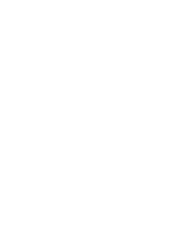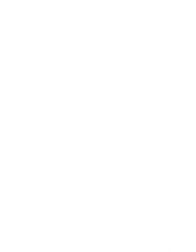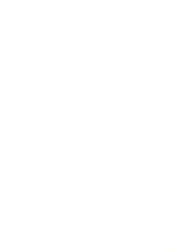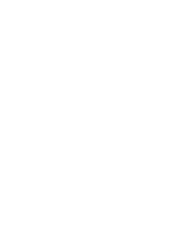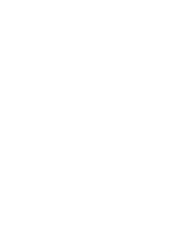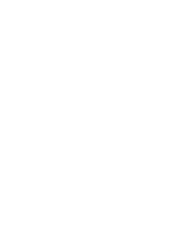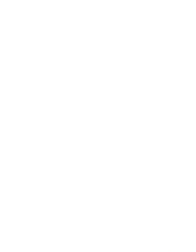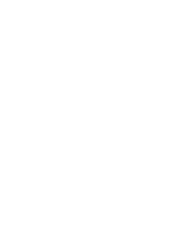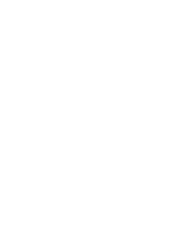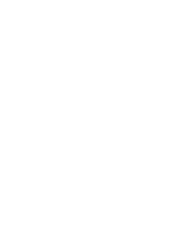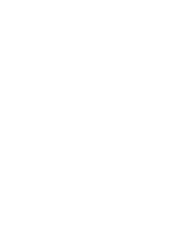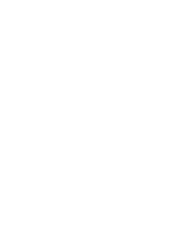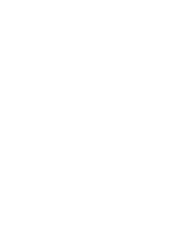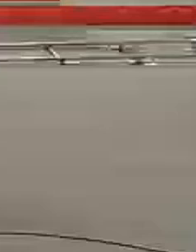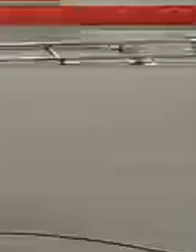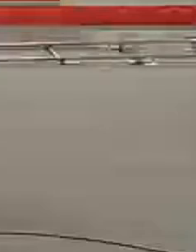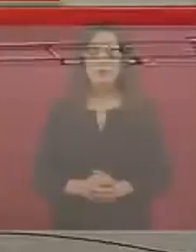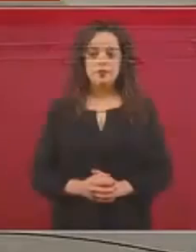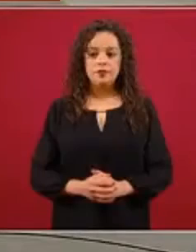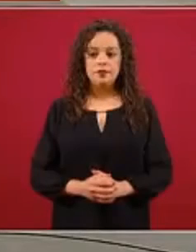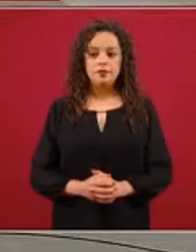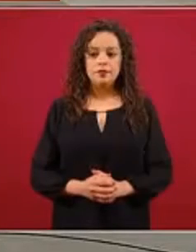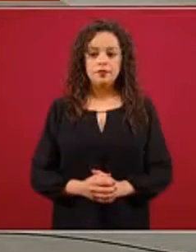Buenas noches. ¿Qué tal?